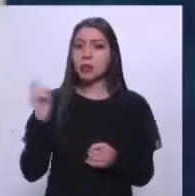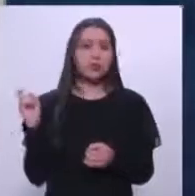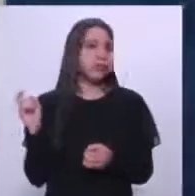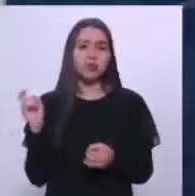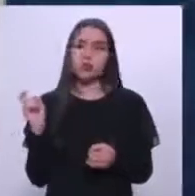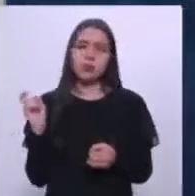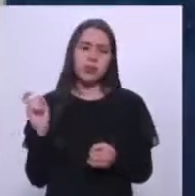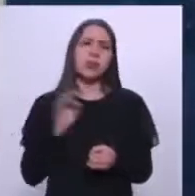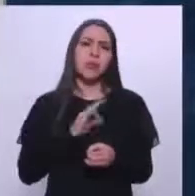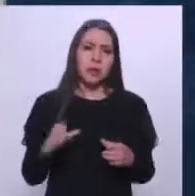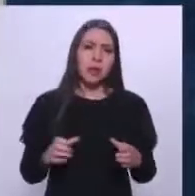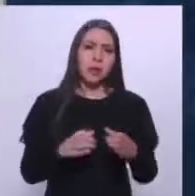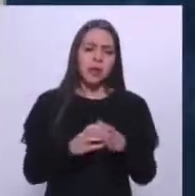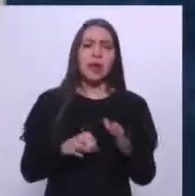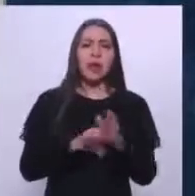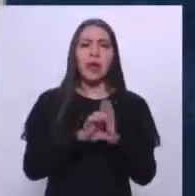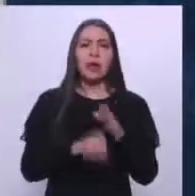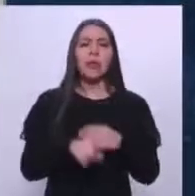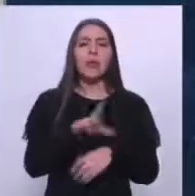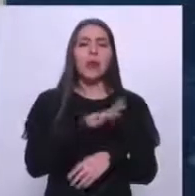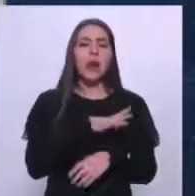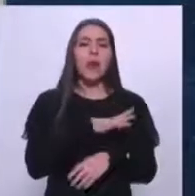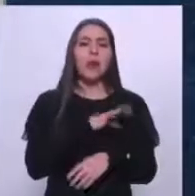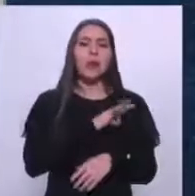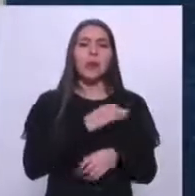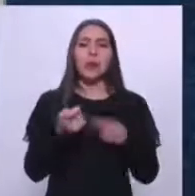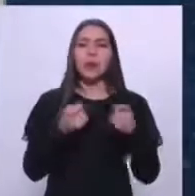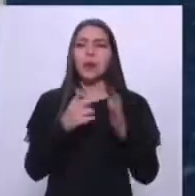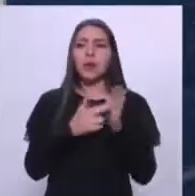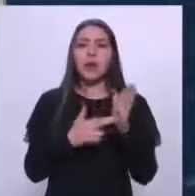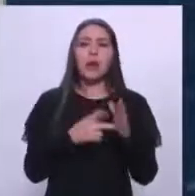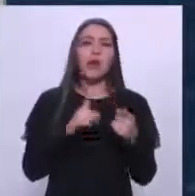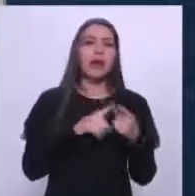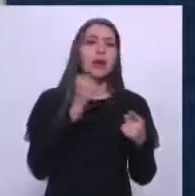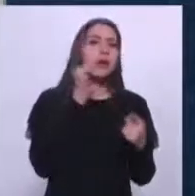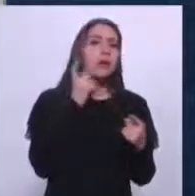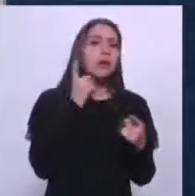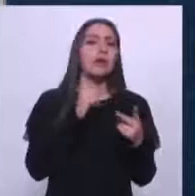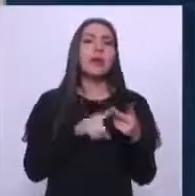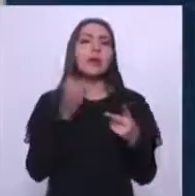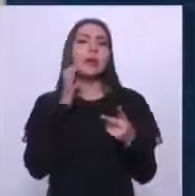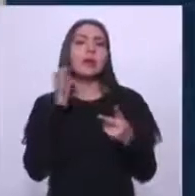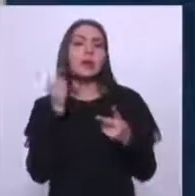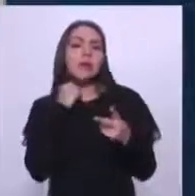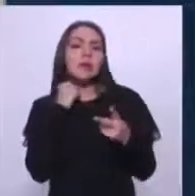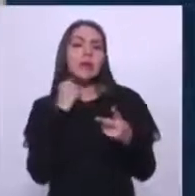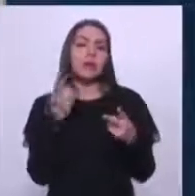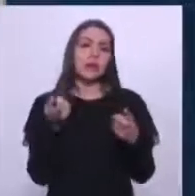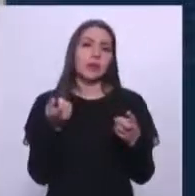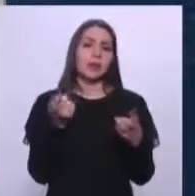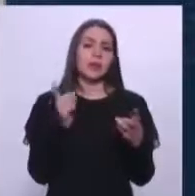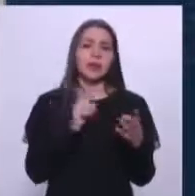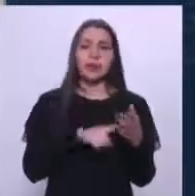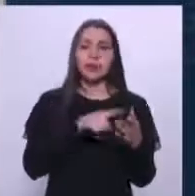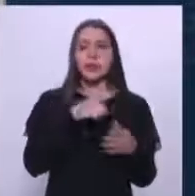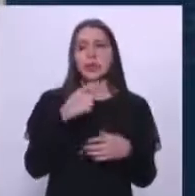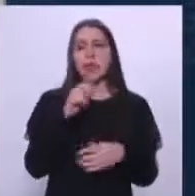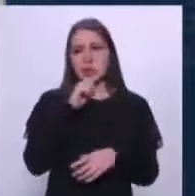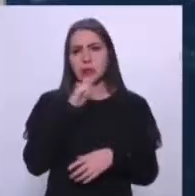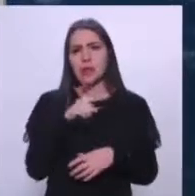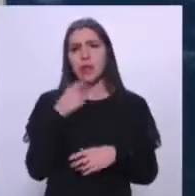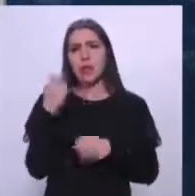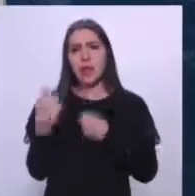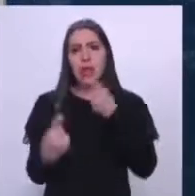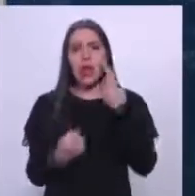la Cámara de Diputados, la Cámara de Senadores, el Congreso, que es el Poder Legislativo. Y también hay algunas disposiciones